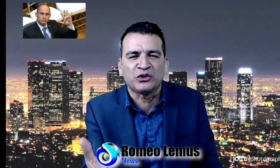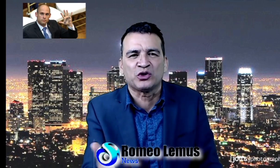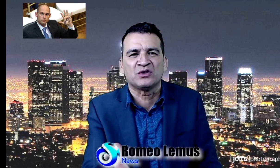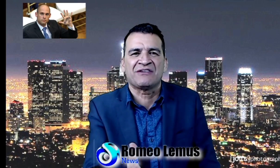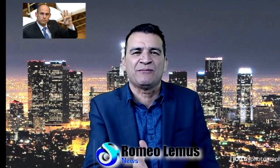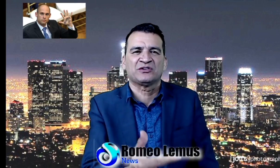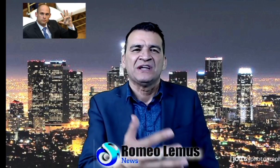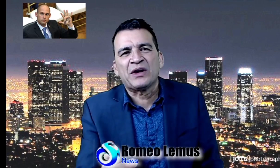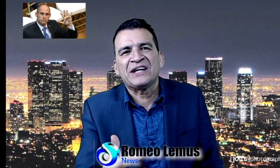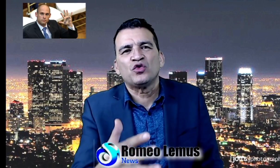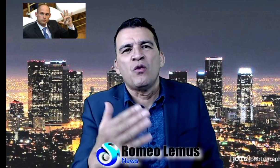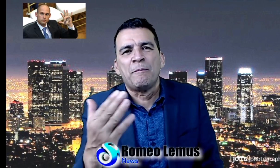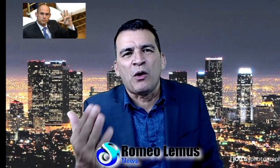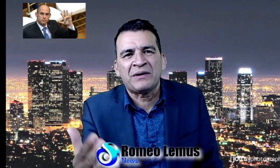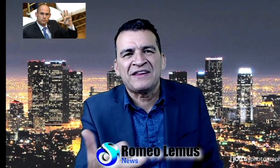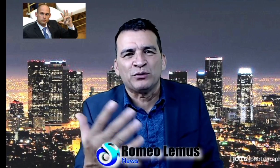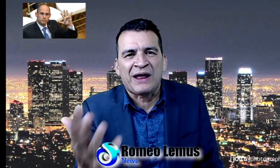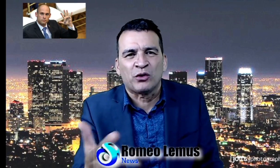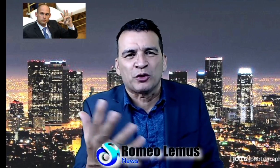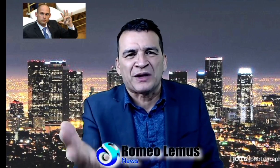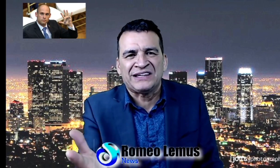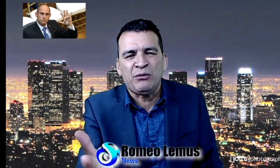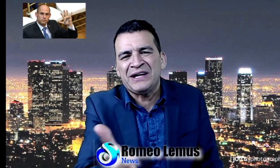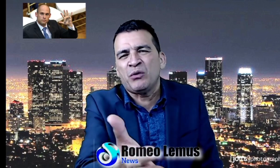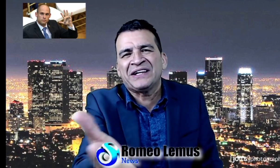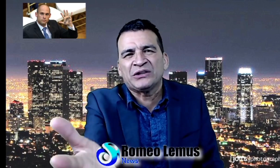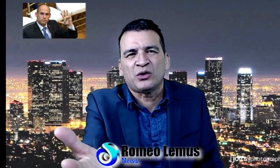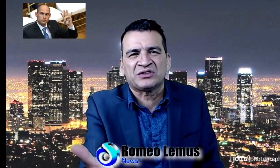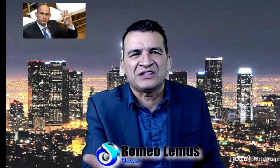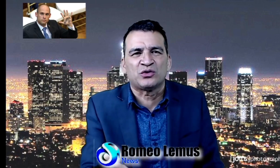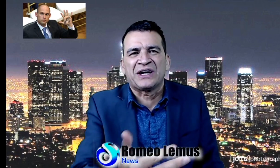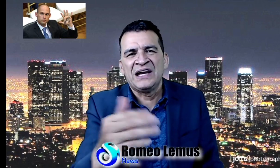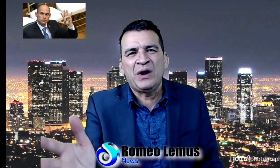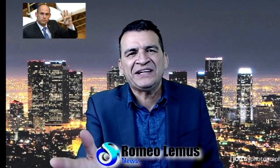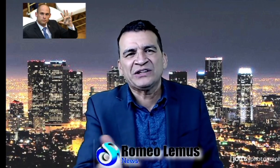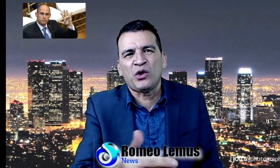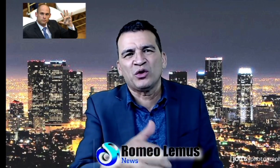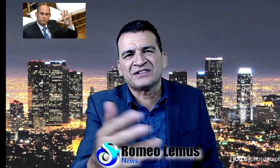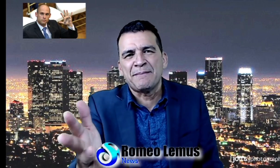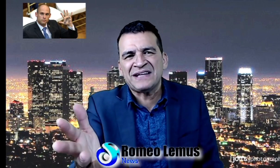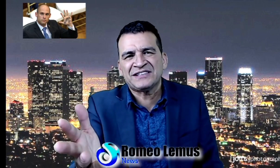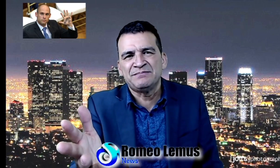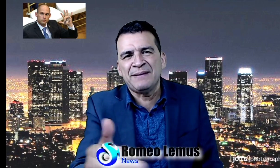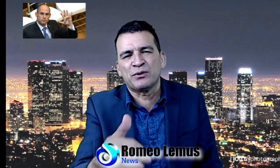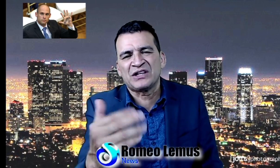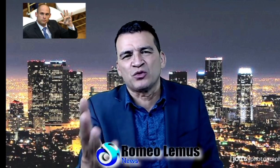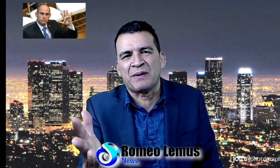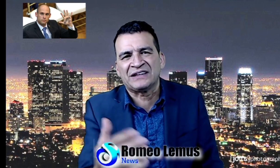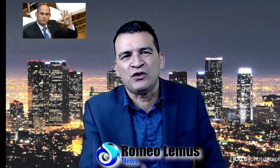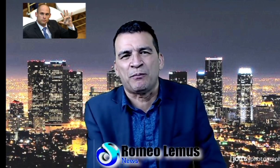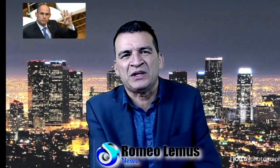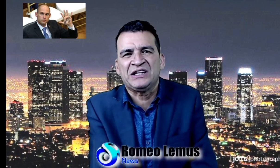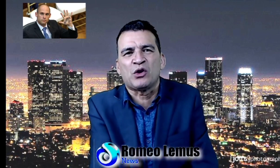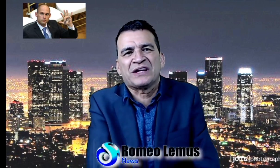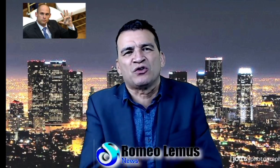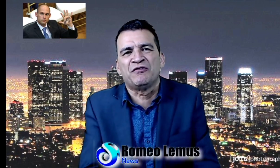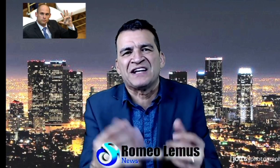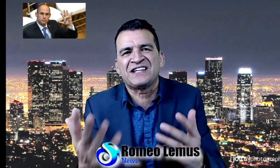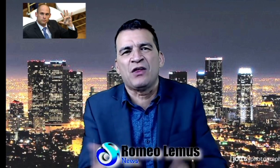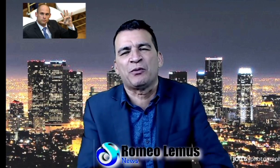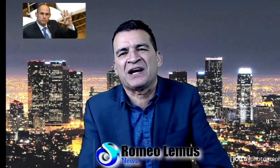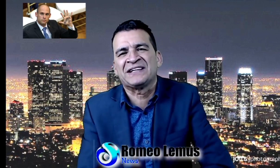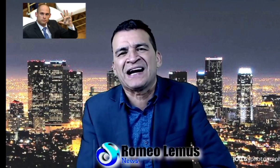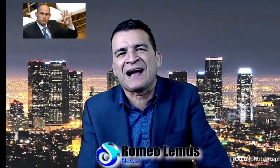Arena, cuando todos sabemos que es un pobre diputado corporativo, al igual que todos estos, al igual que todos los demás miembros de su partido político que